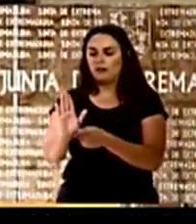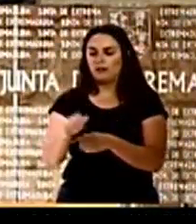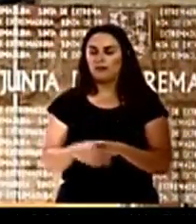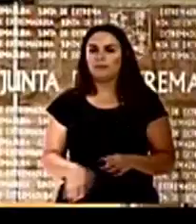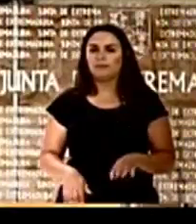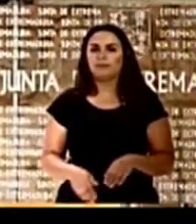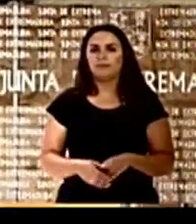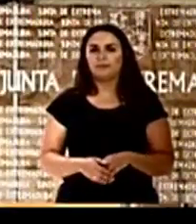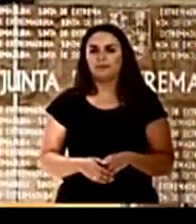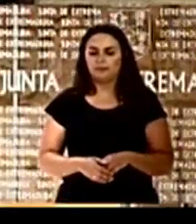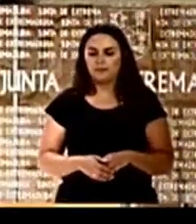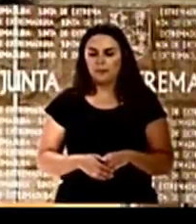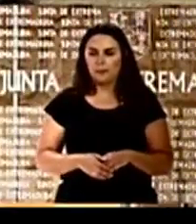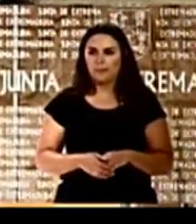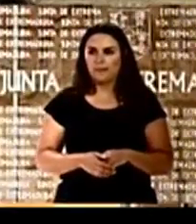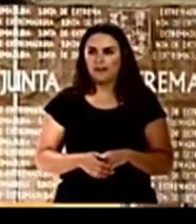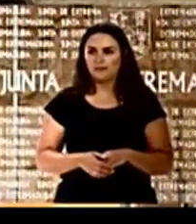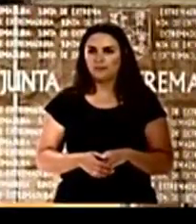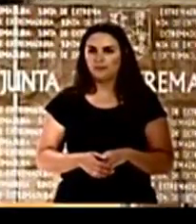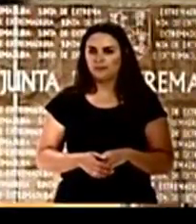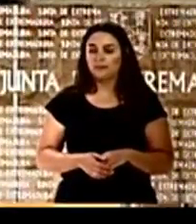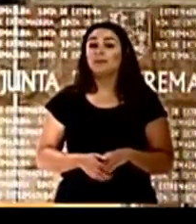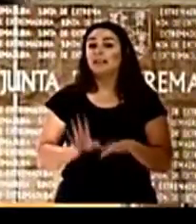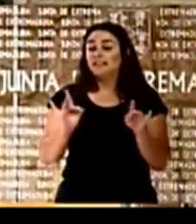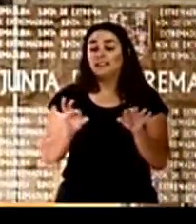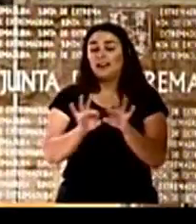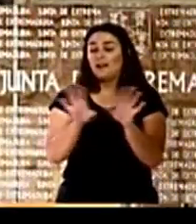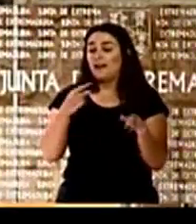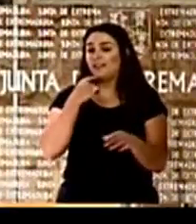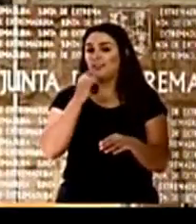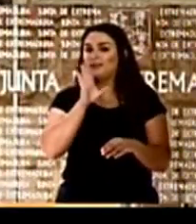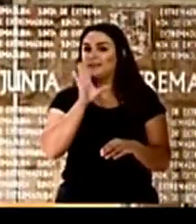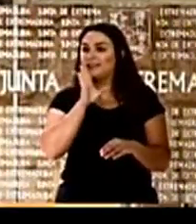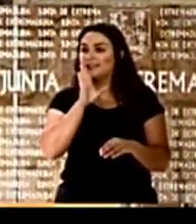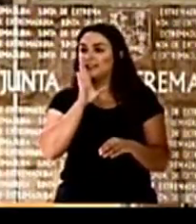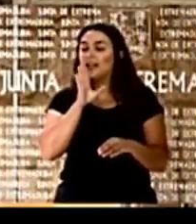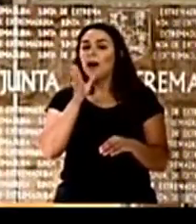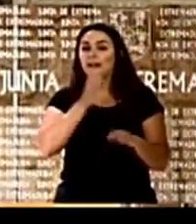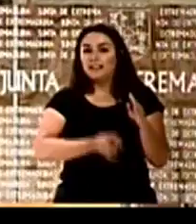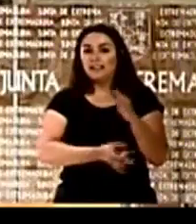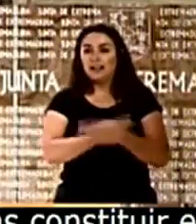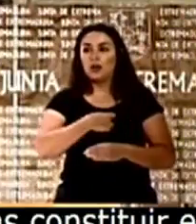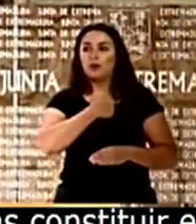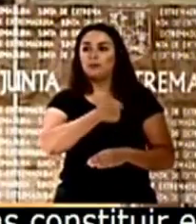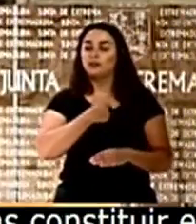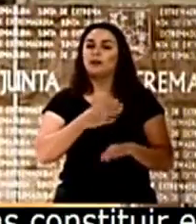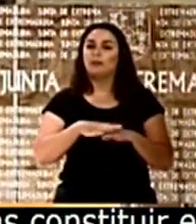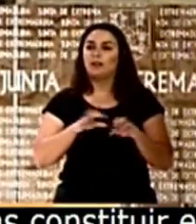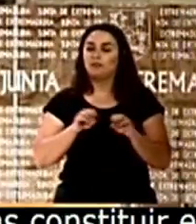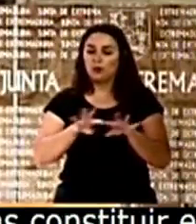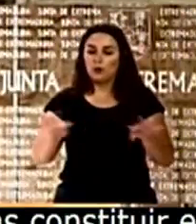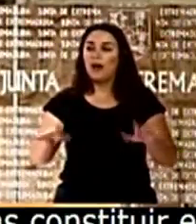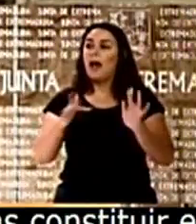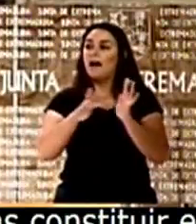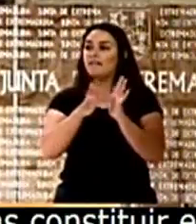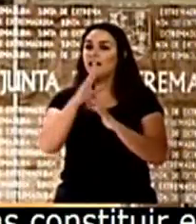como acabas de señalar, nada más constituirse el comisionado para el desafío demográfico en el mes de abril